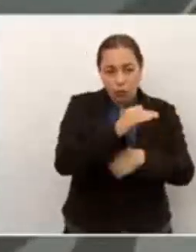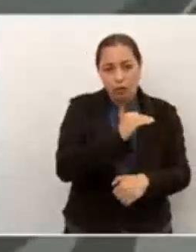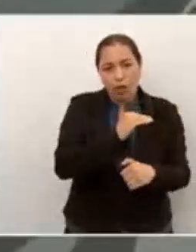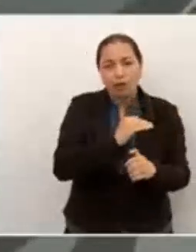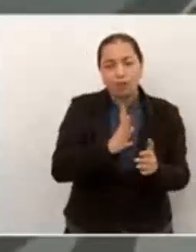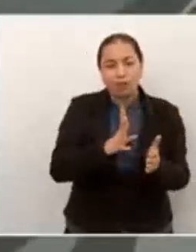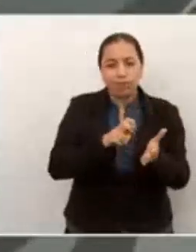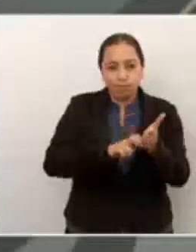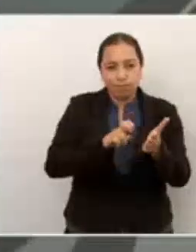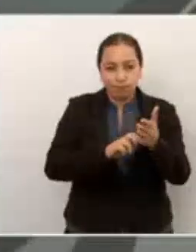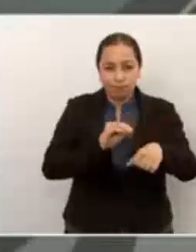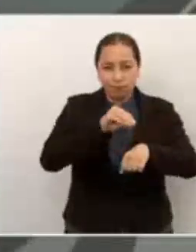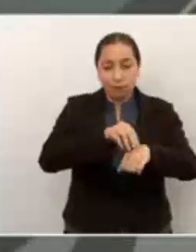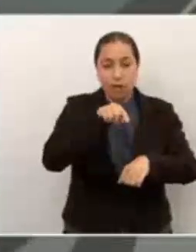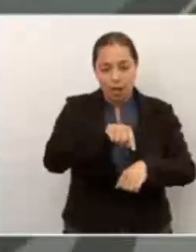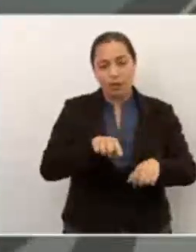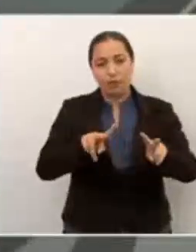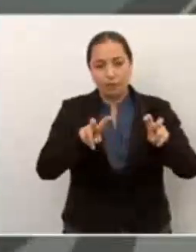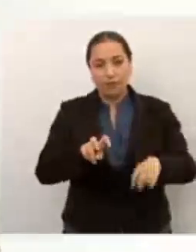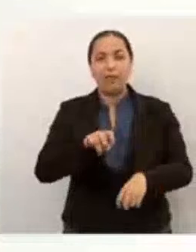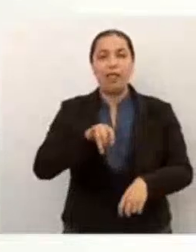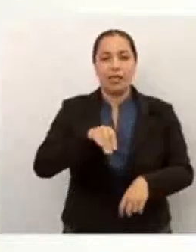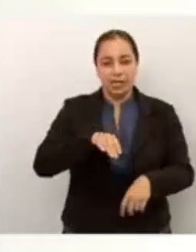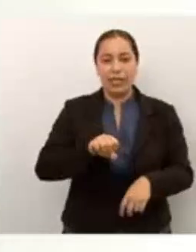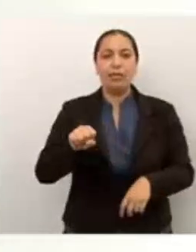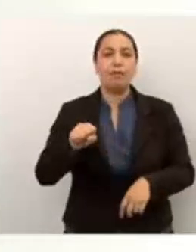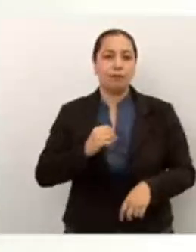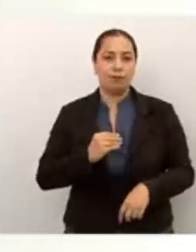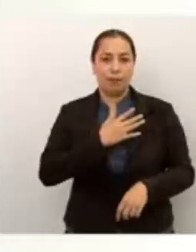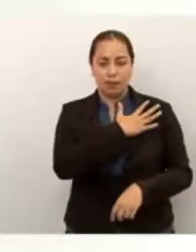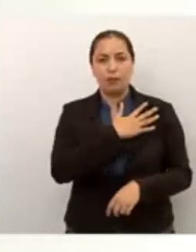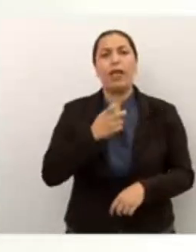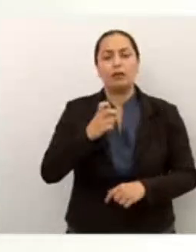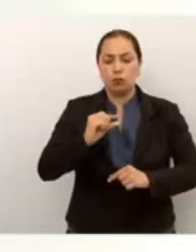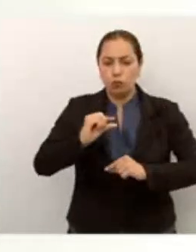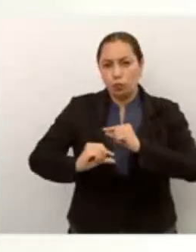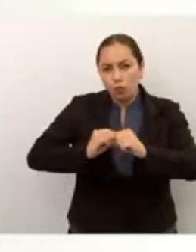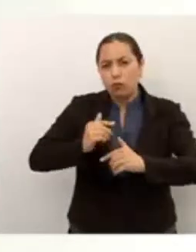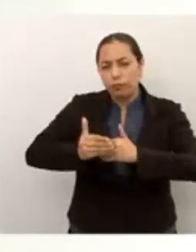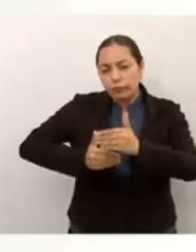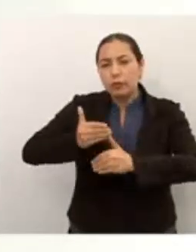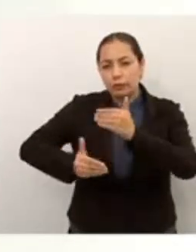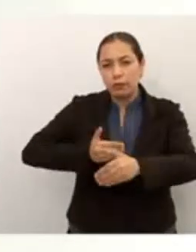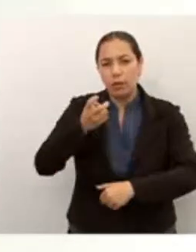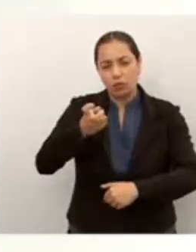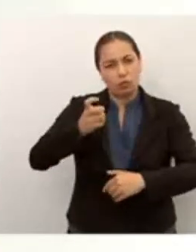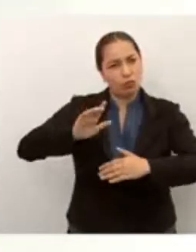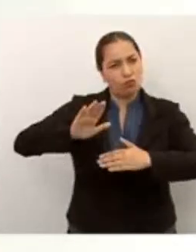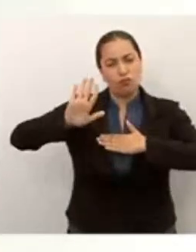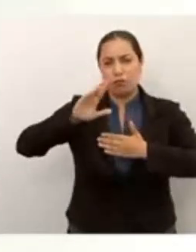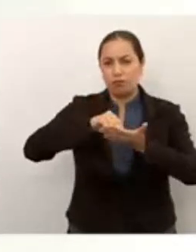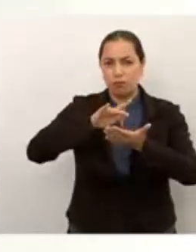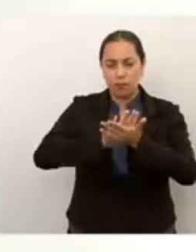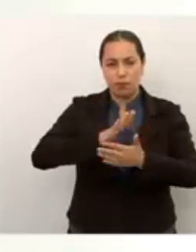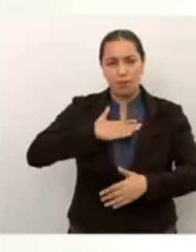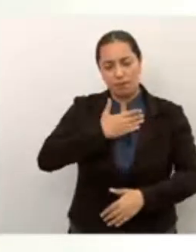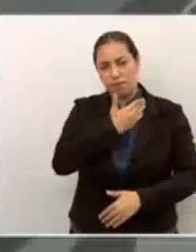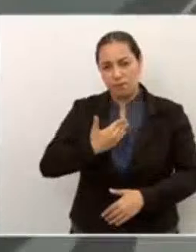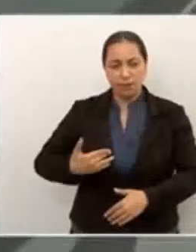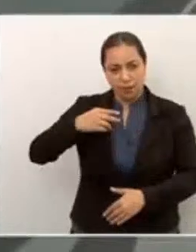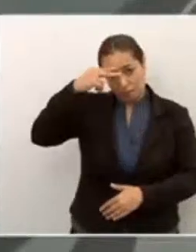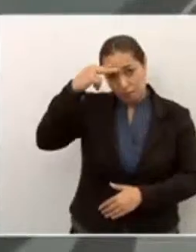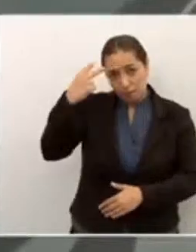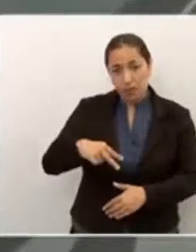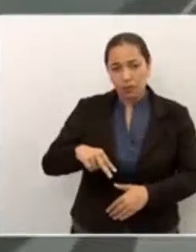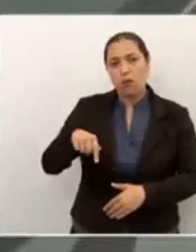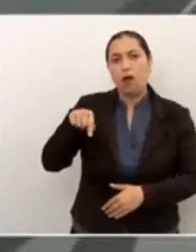poco vamos a ir avanzando, es un compromiso de la Presidenta de México con Sinaloa y con todo el país.